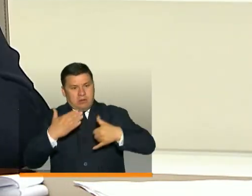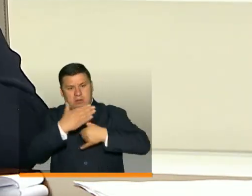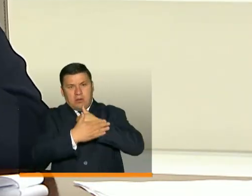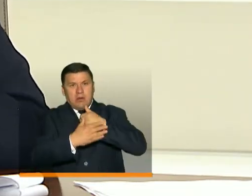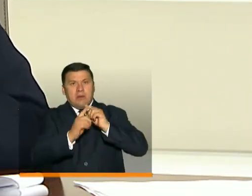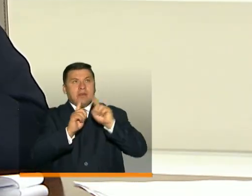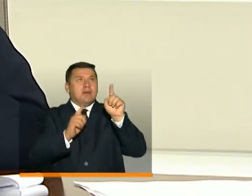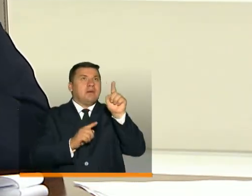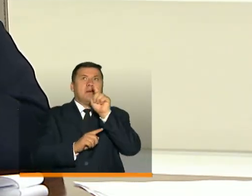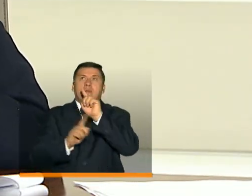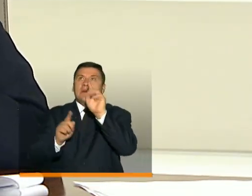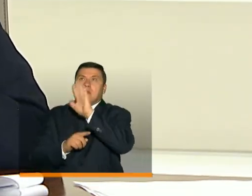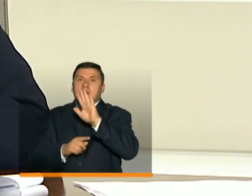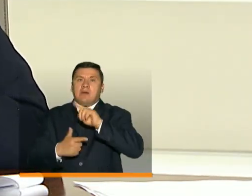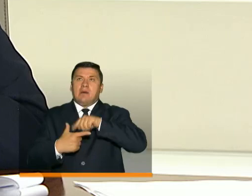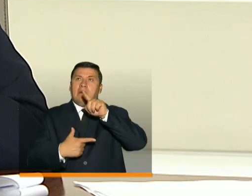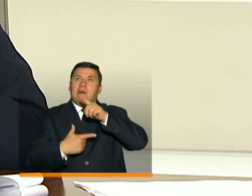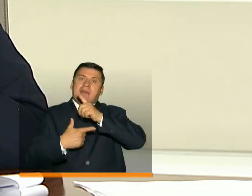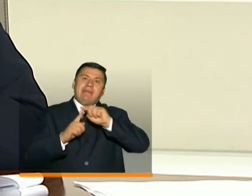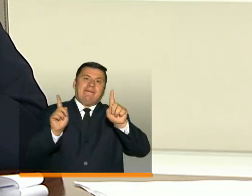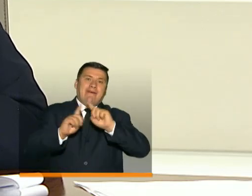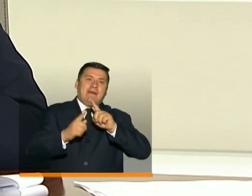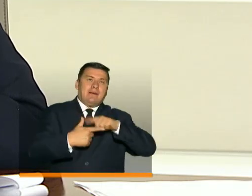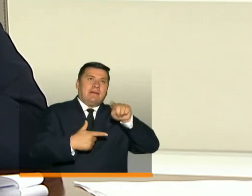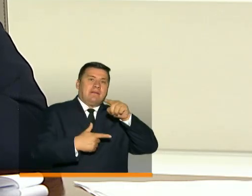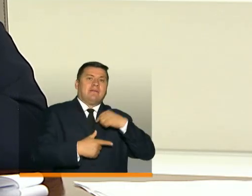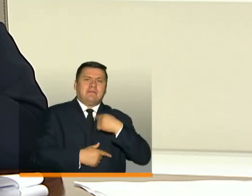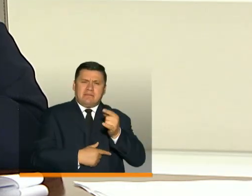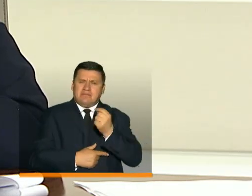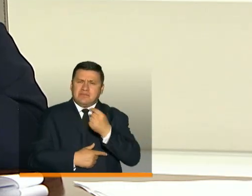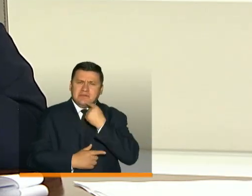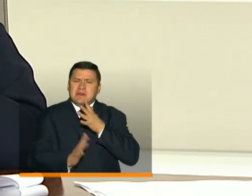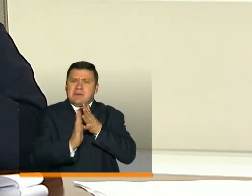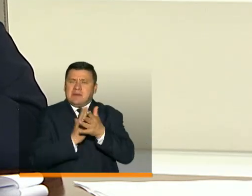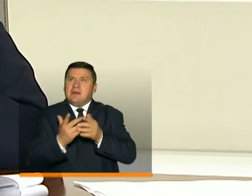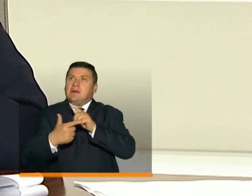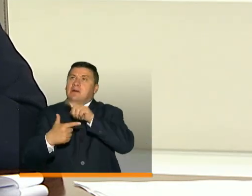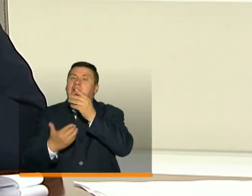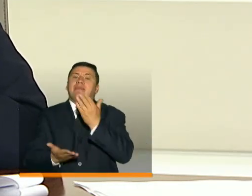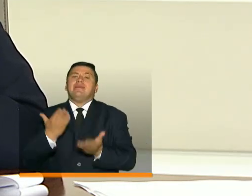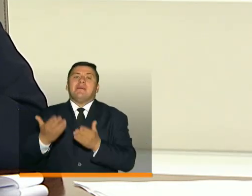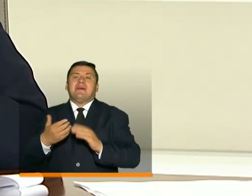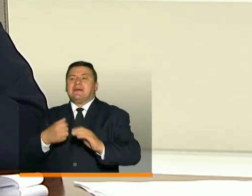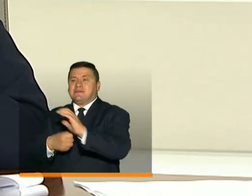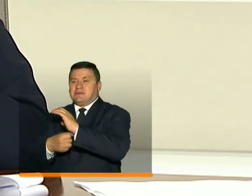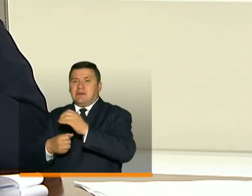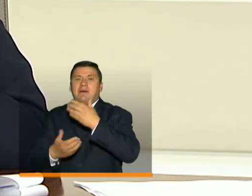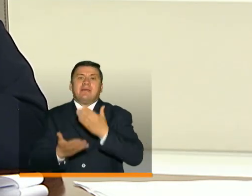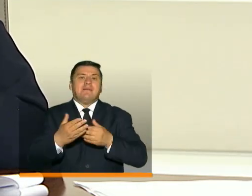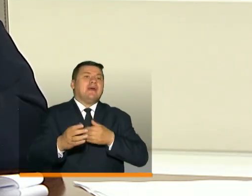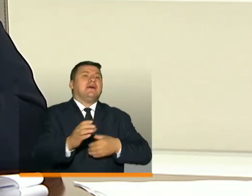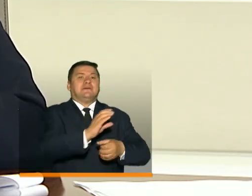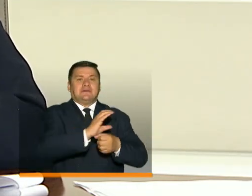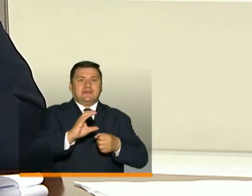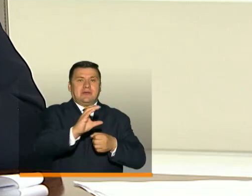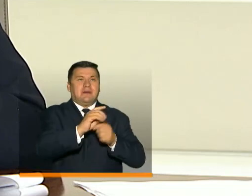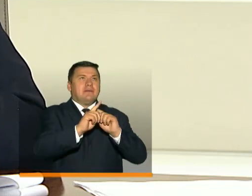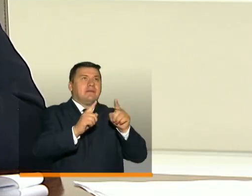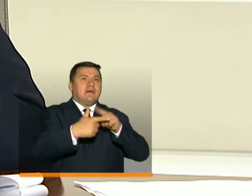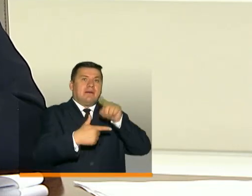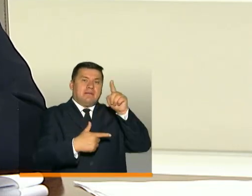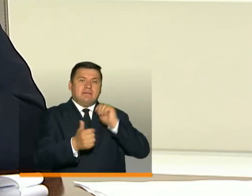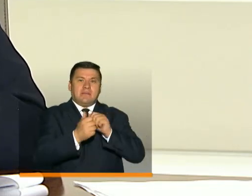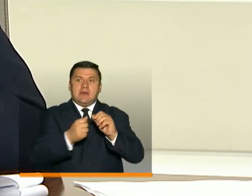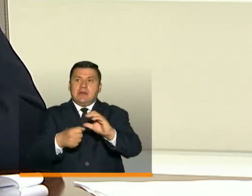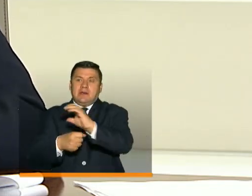teniendo diferentes picos, como hemos dicho muchas veces, dependiendo de la ciudad, y cómo en la medida que han venido